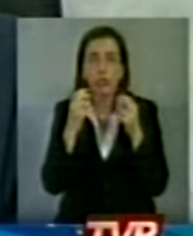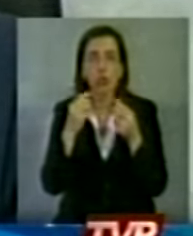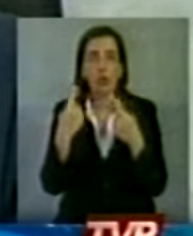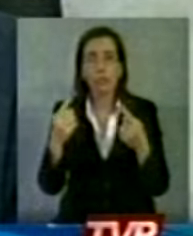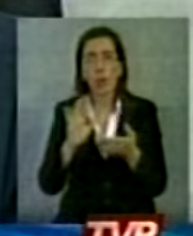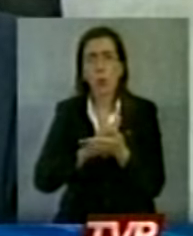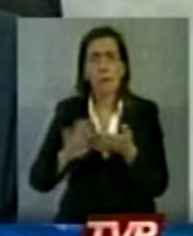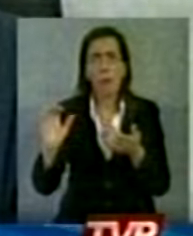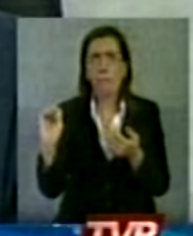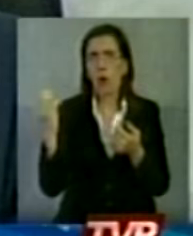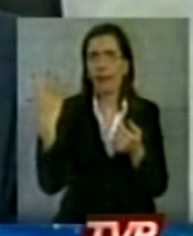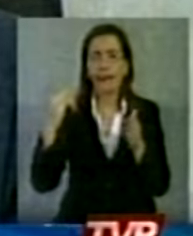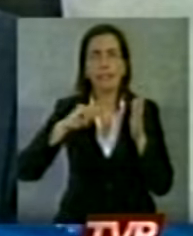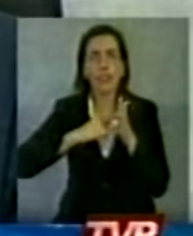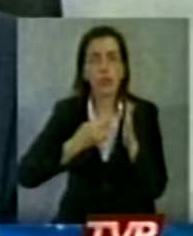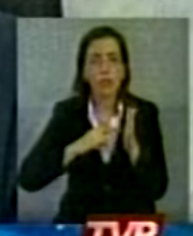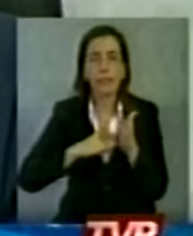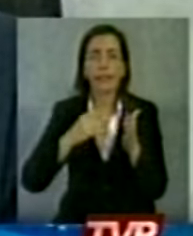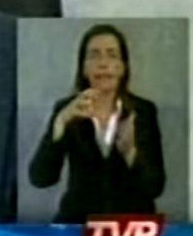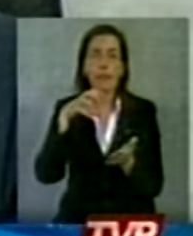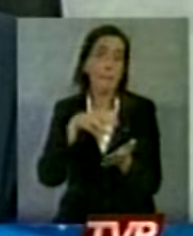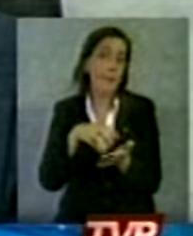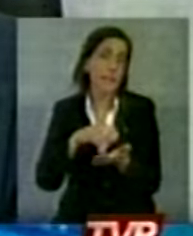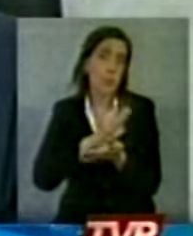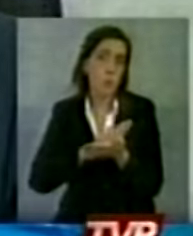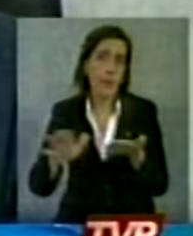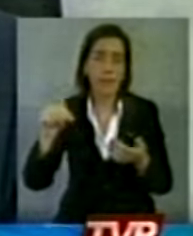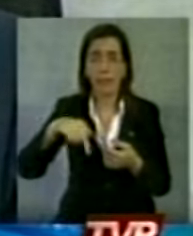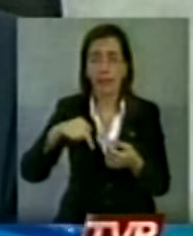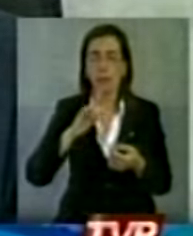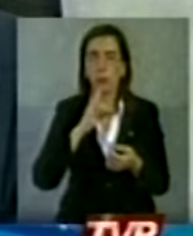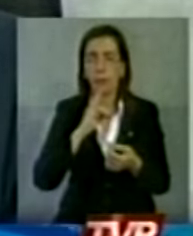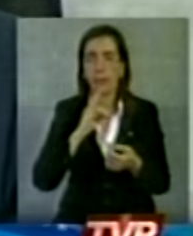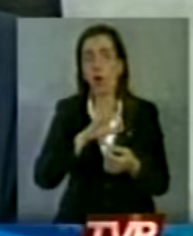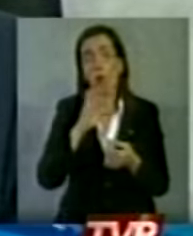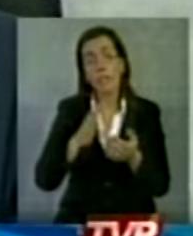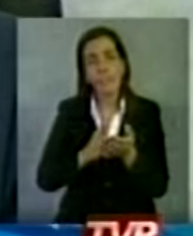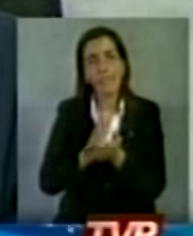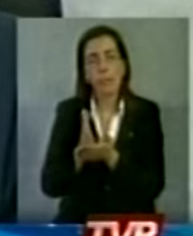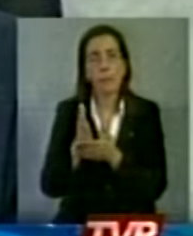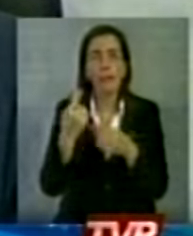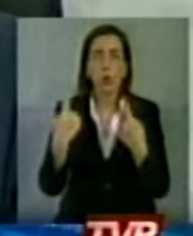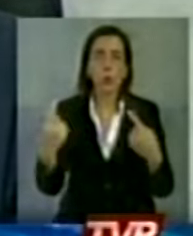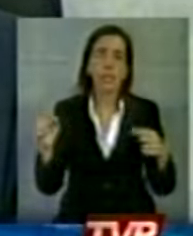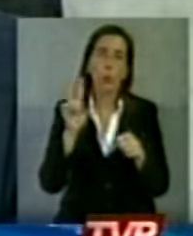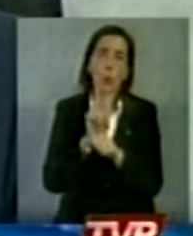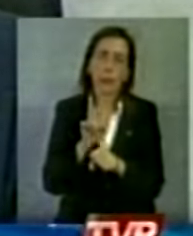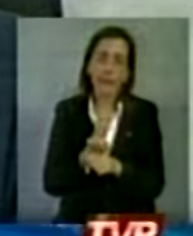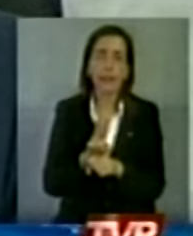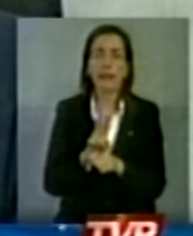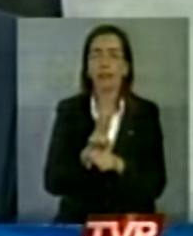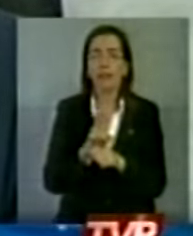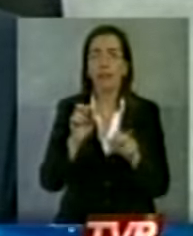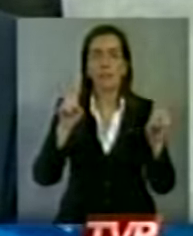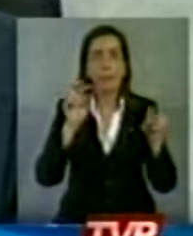tecnología para las principales producciones de la provincia, la permanente adecuación normativa y el cuidado y